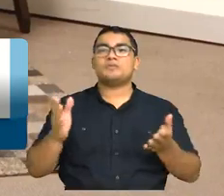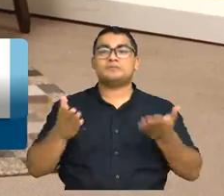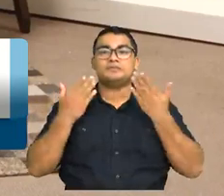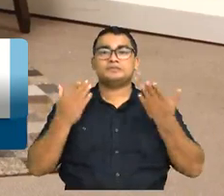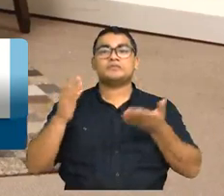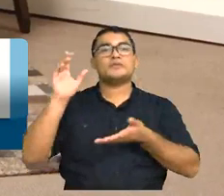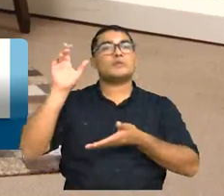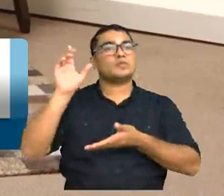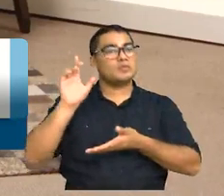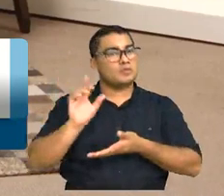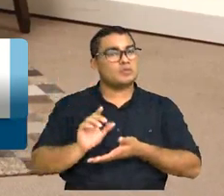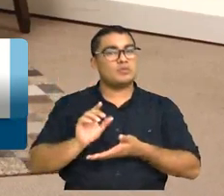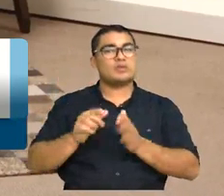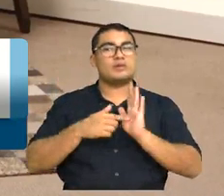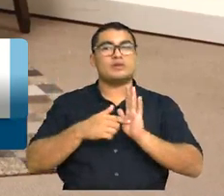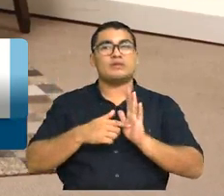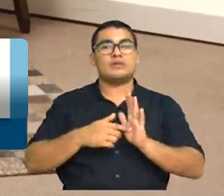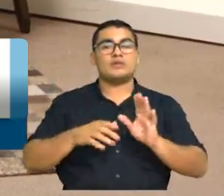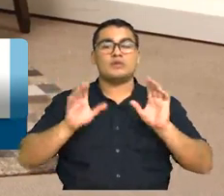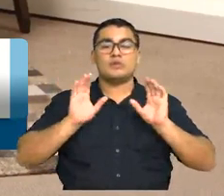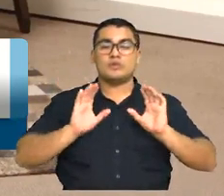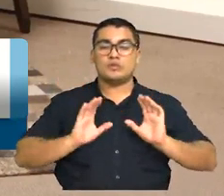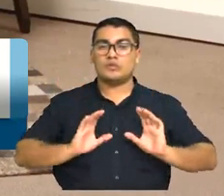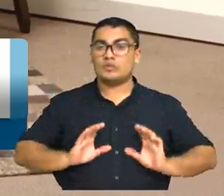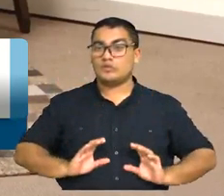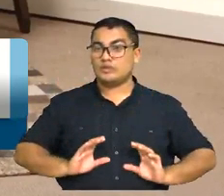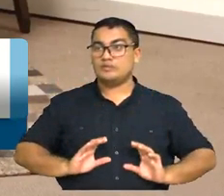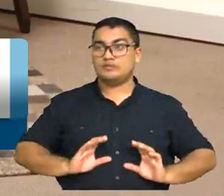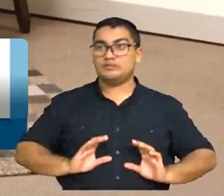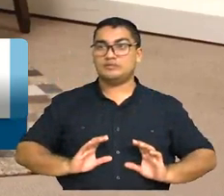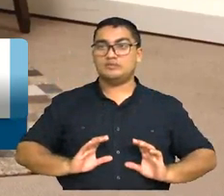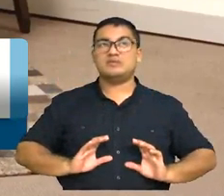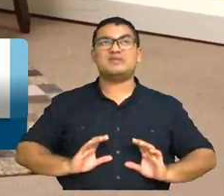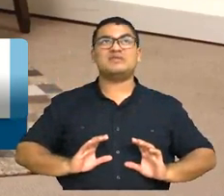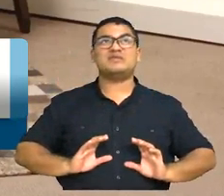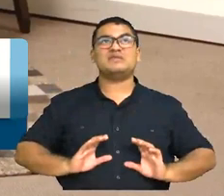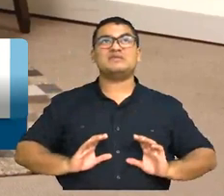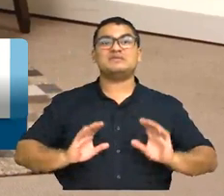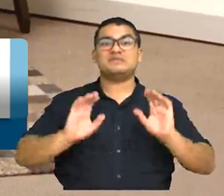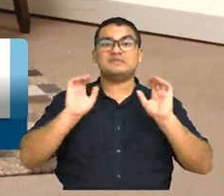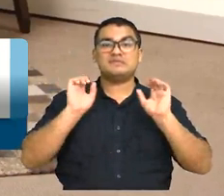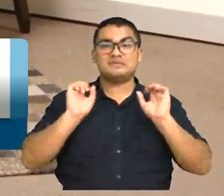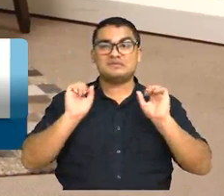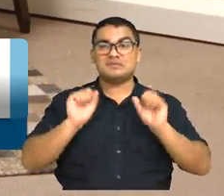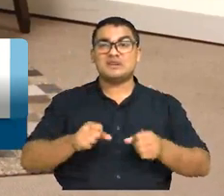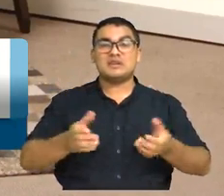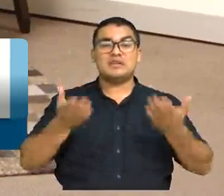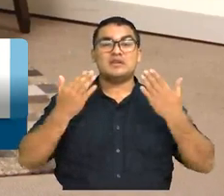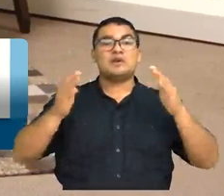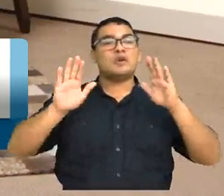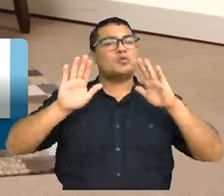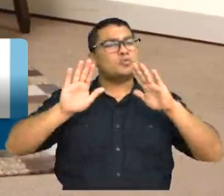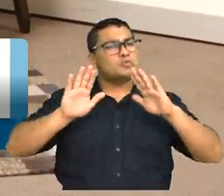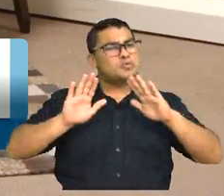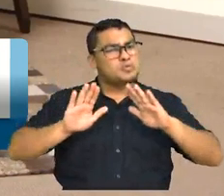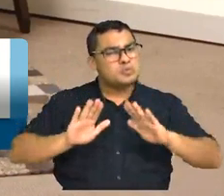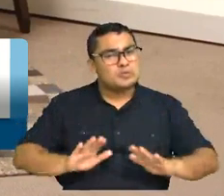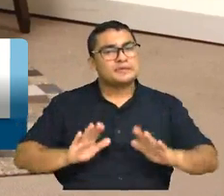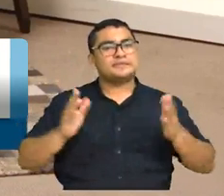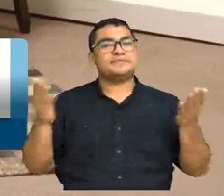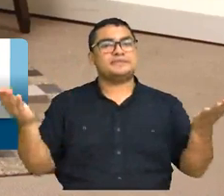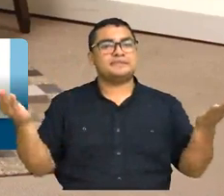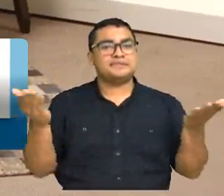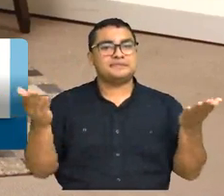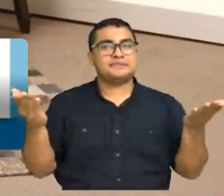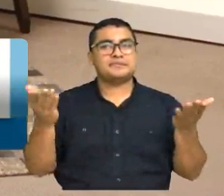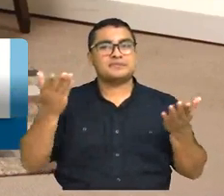Hay un sistema que es el sistema nervioso autónomo, que de forma automática tiende a disminuir el calor. Una parte de este es